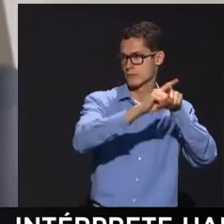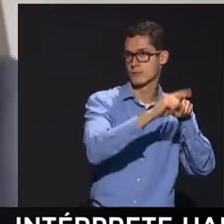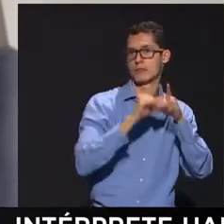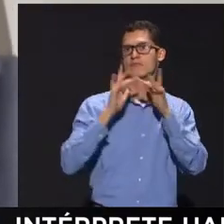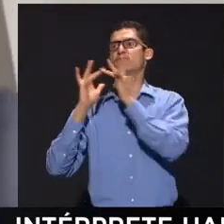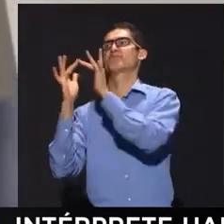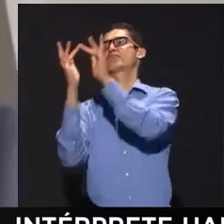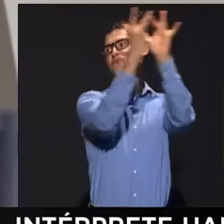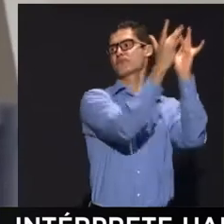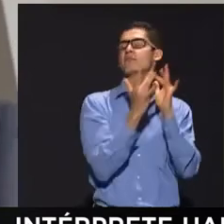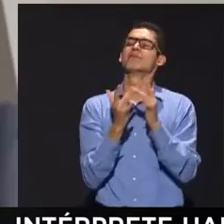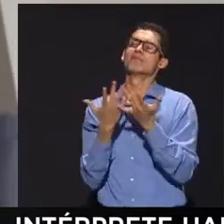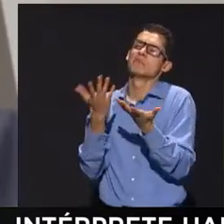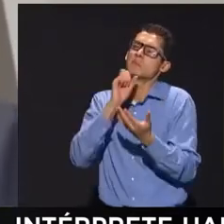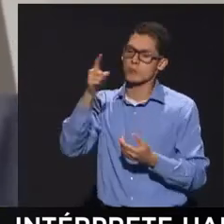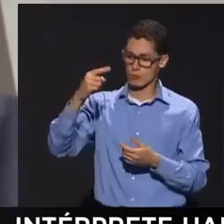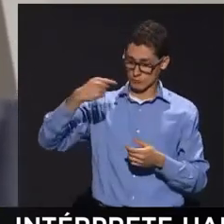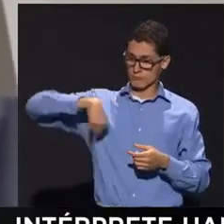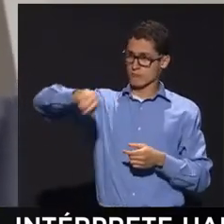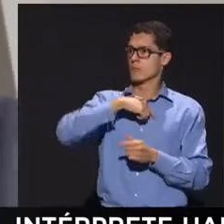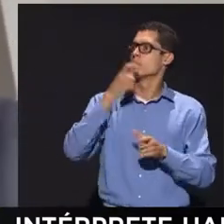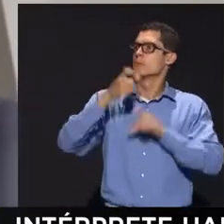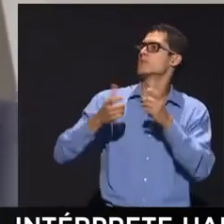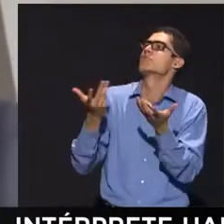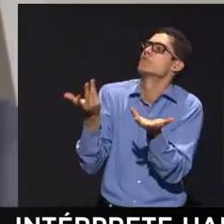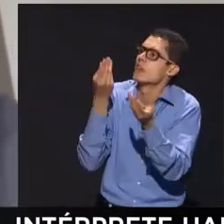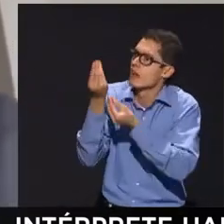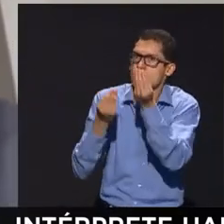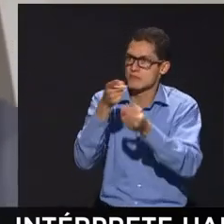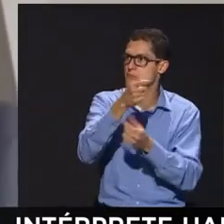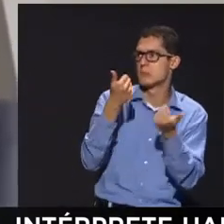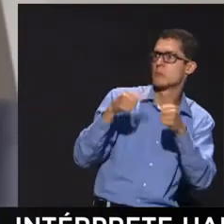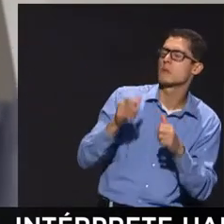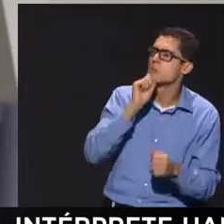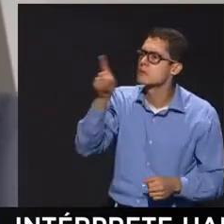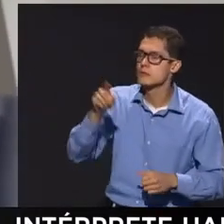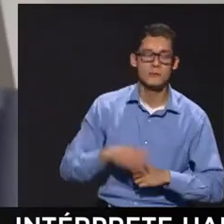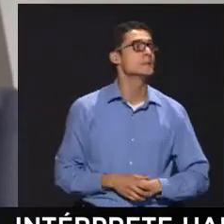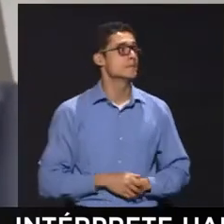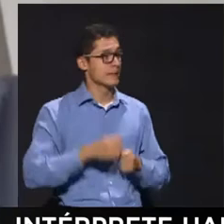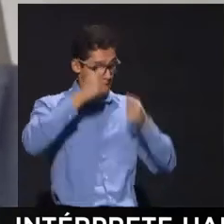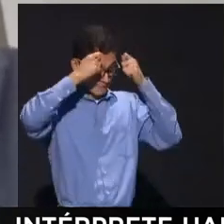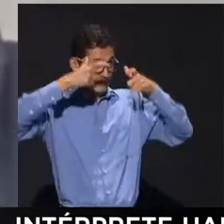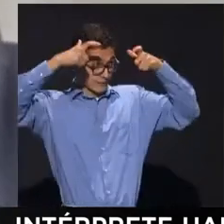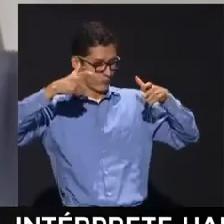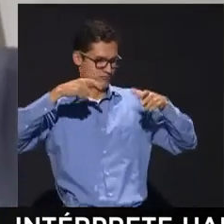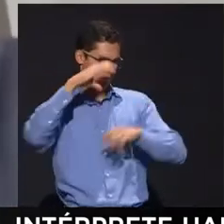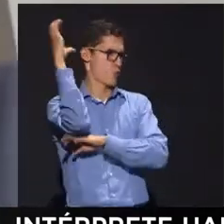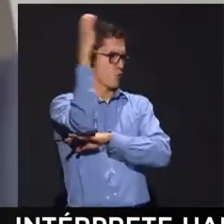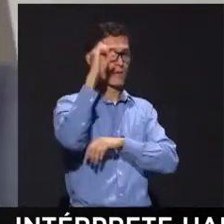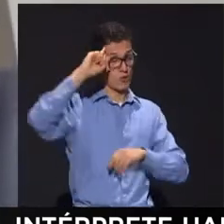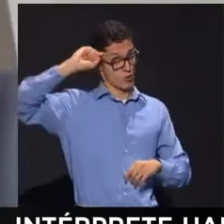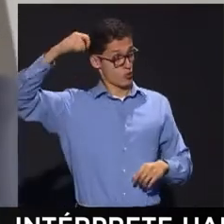la situación contemporánea promovida por el Estado a nivel mundial no es que los medios